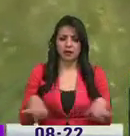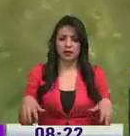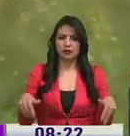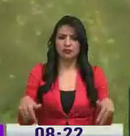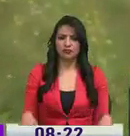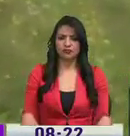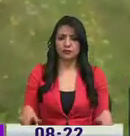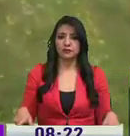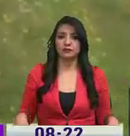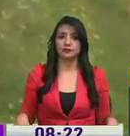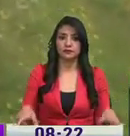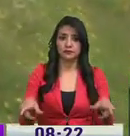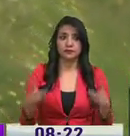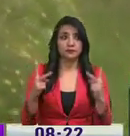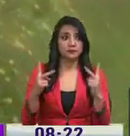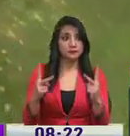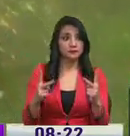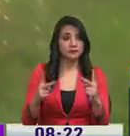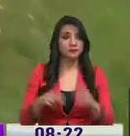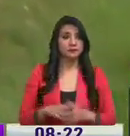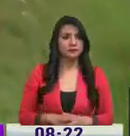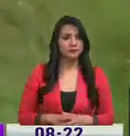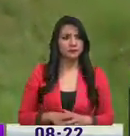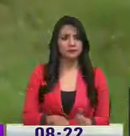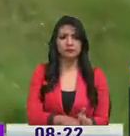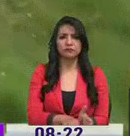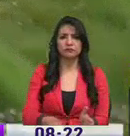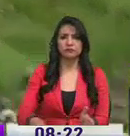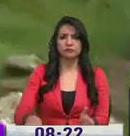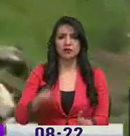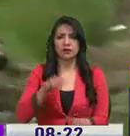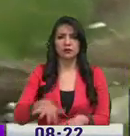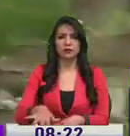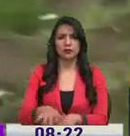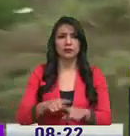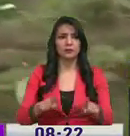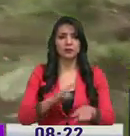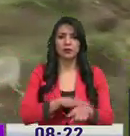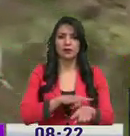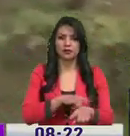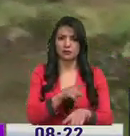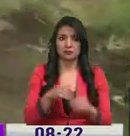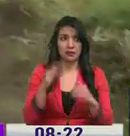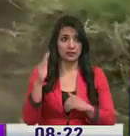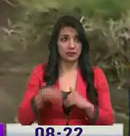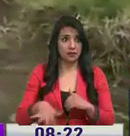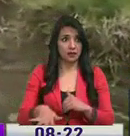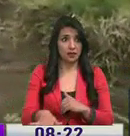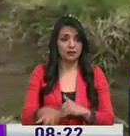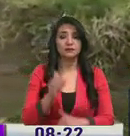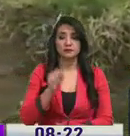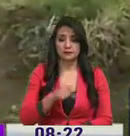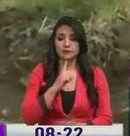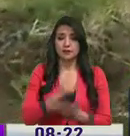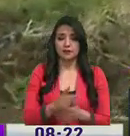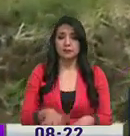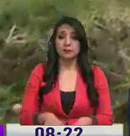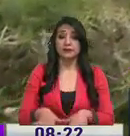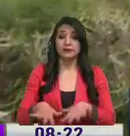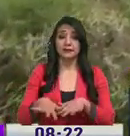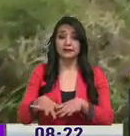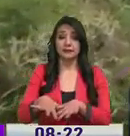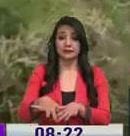se puede ver cómo hay una pequeña filtración, pero cuando se utiliza el baño es mucho mayor. Sí, esto va creciendo y ya